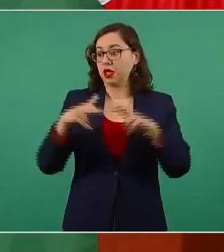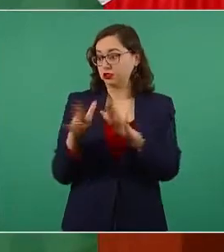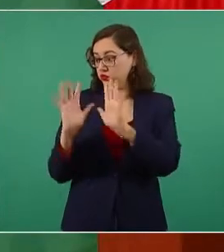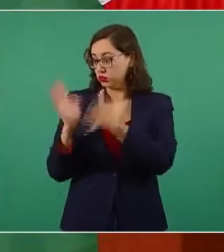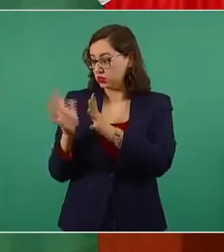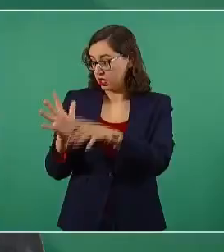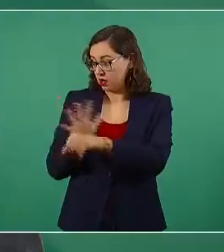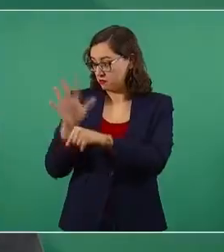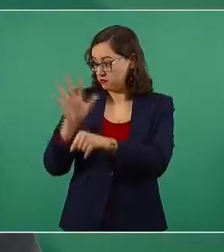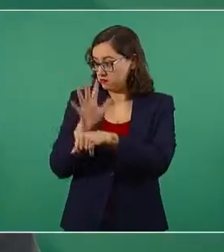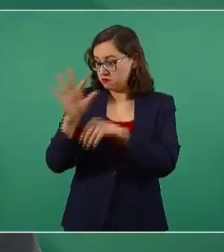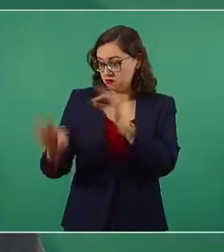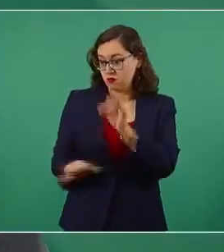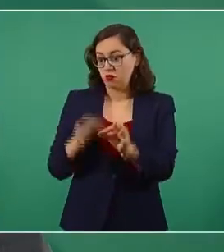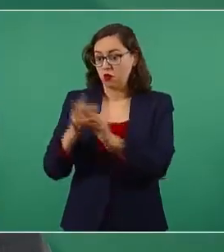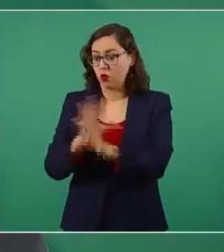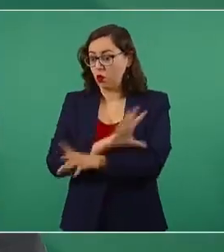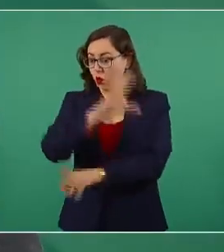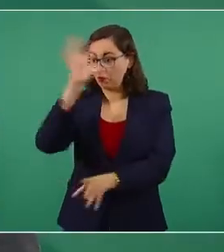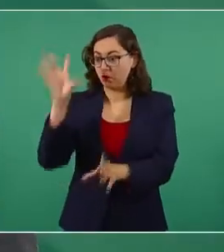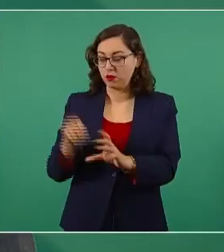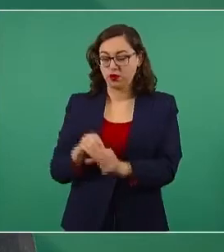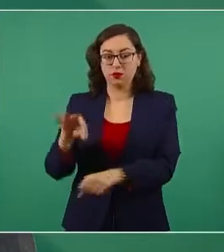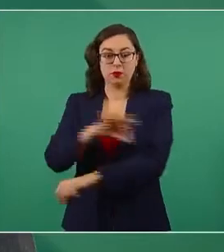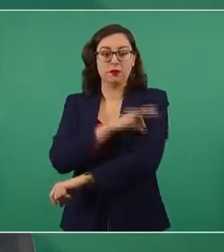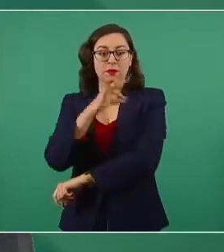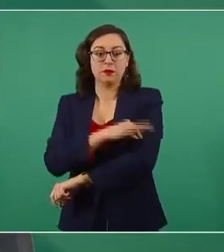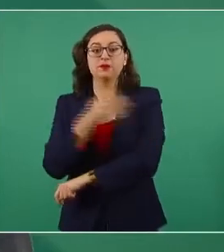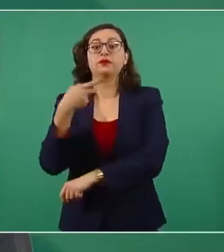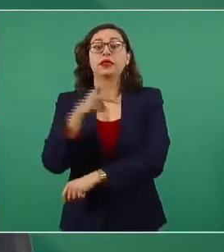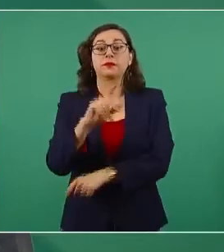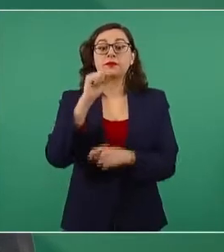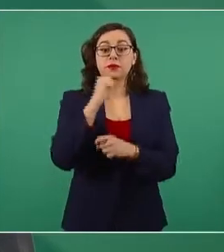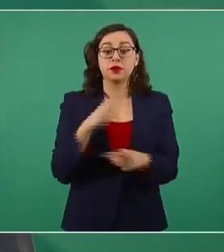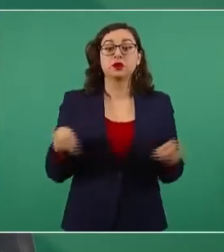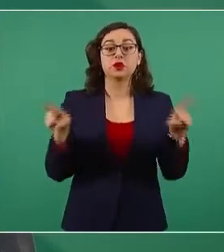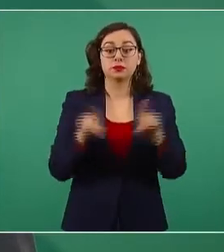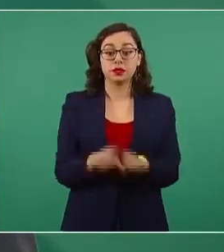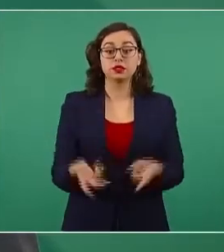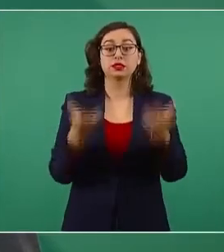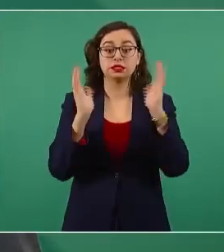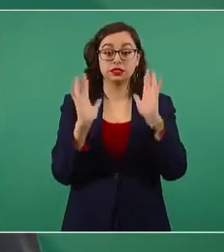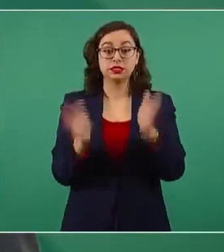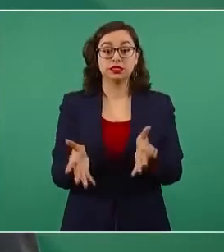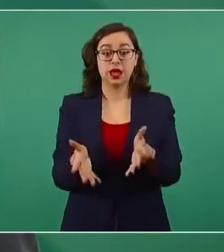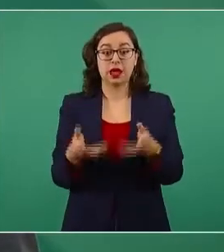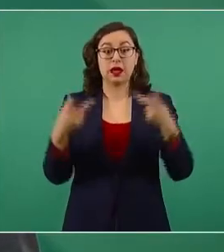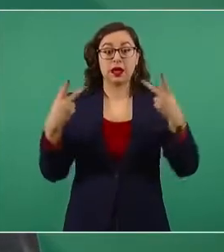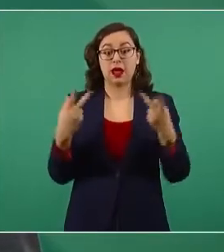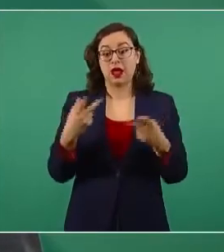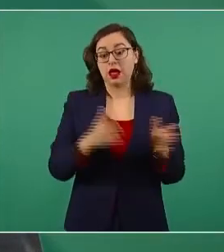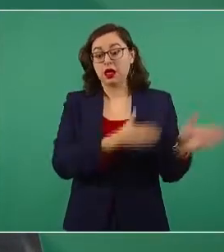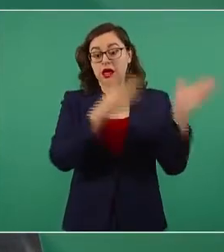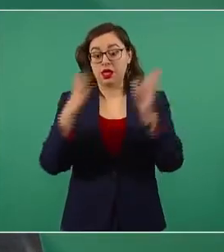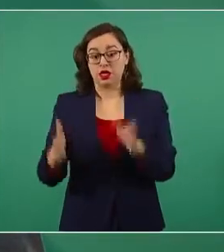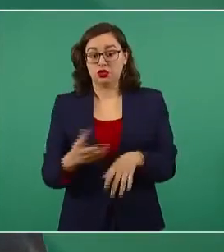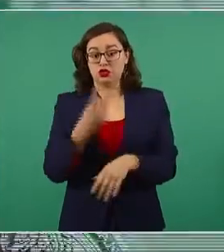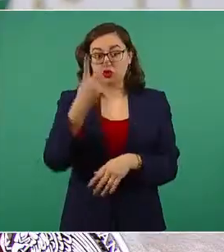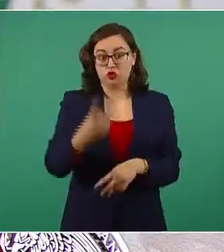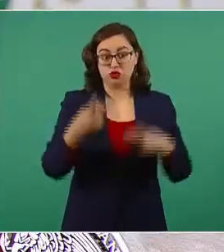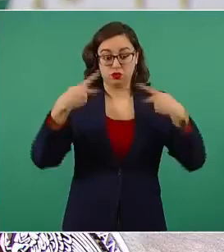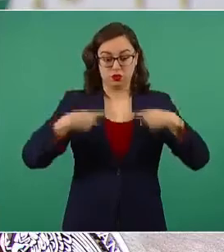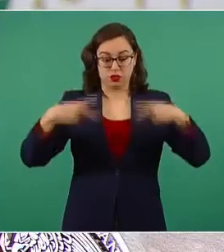Educación, la maestra Delfina Gómez Álvarez, pero también estamos terminando ya lo que correspondió a la etapa 2, que somos